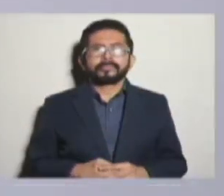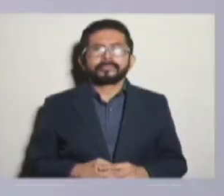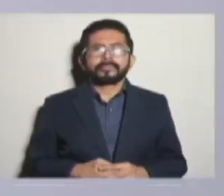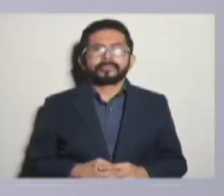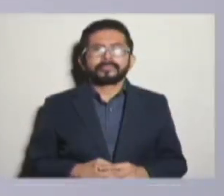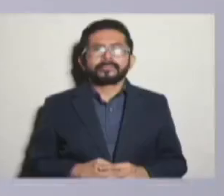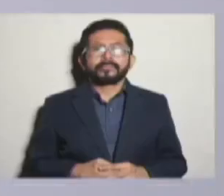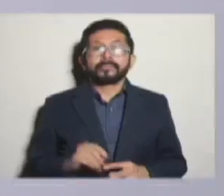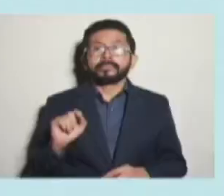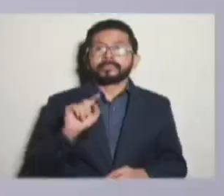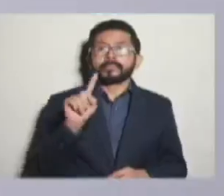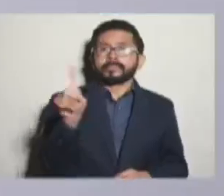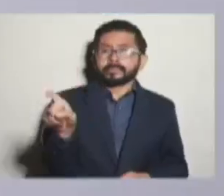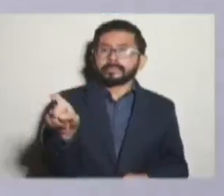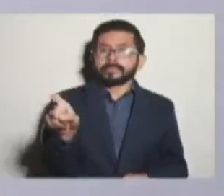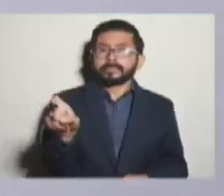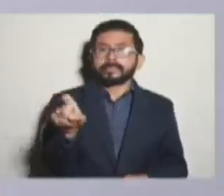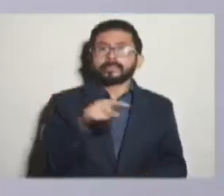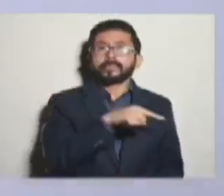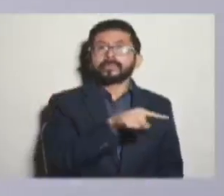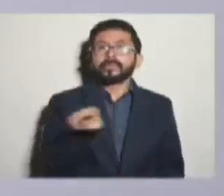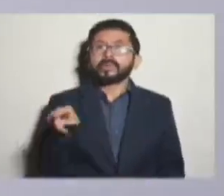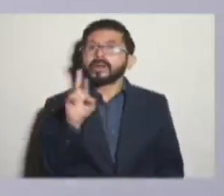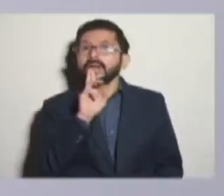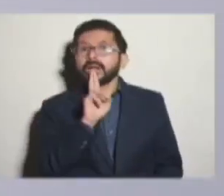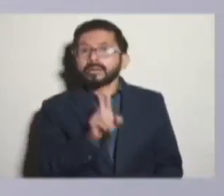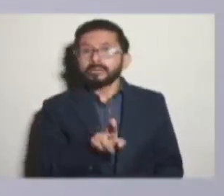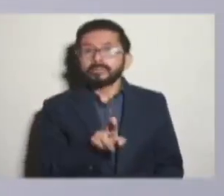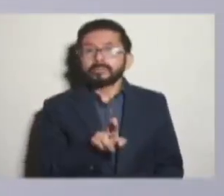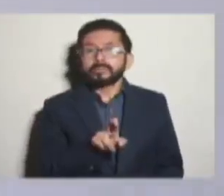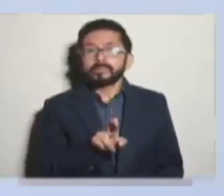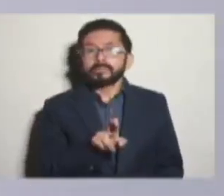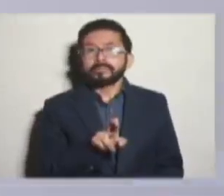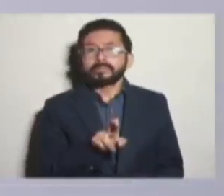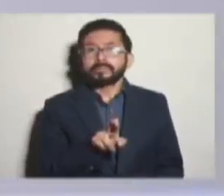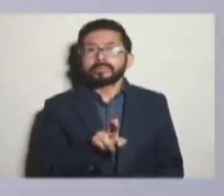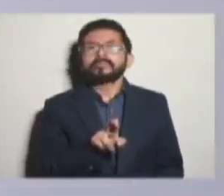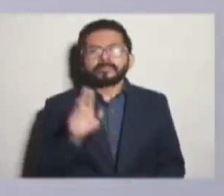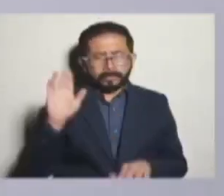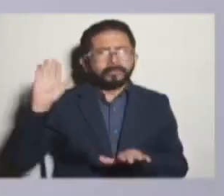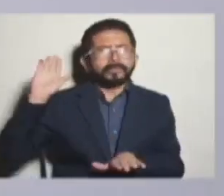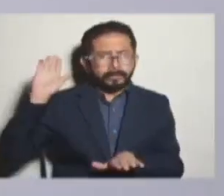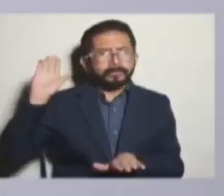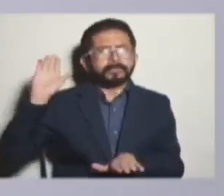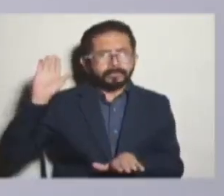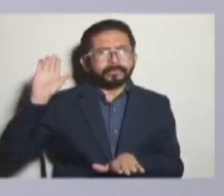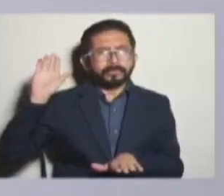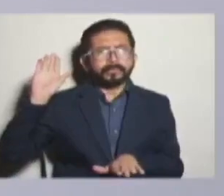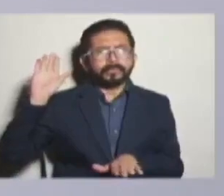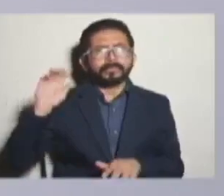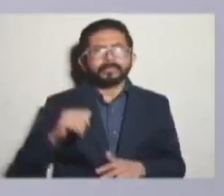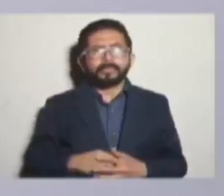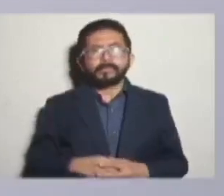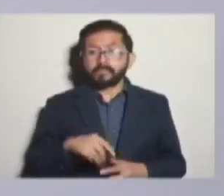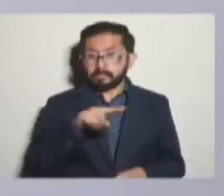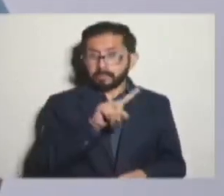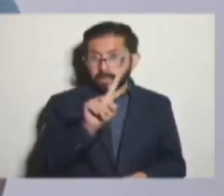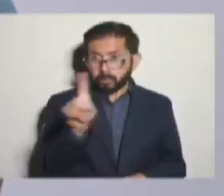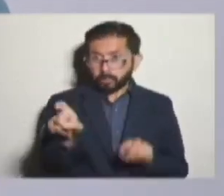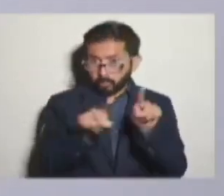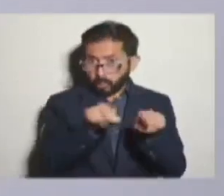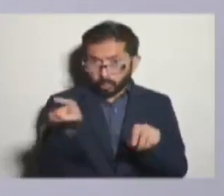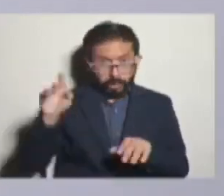a la pregunta que le voy a hacer usted va a contestar si protesto protestan